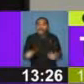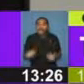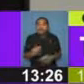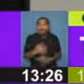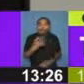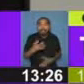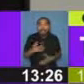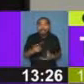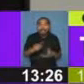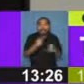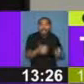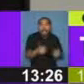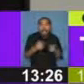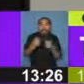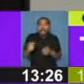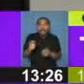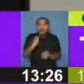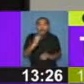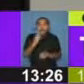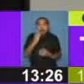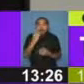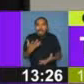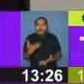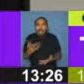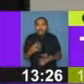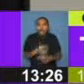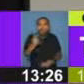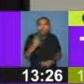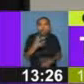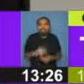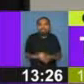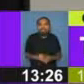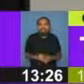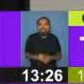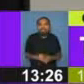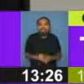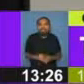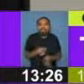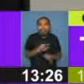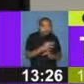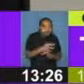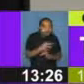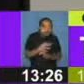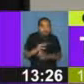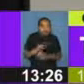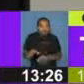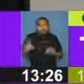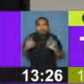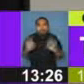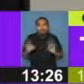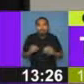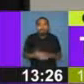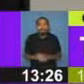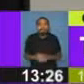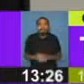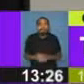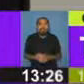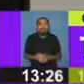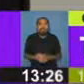mayor la mejor educación lo mismo va a pasar con las universidades muchos los que estamos acá somos